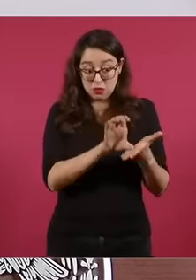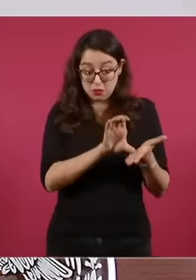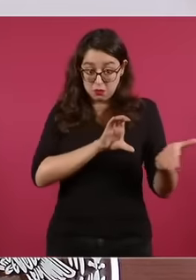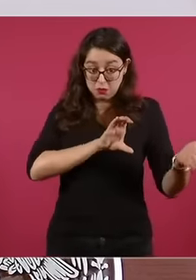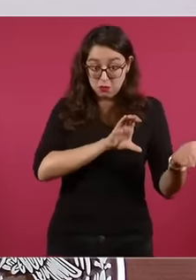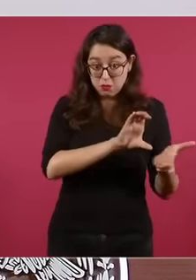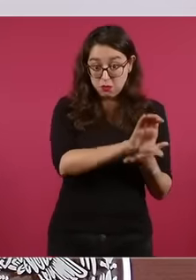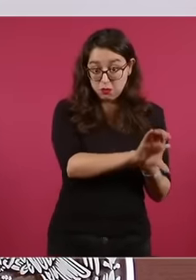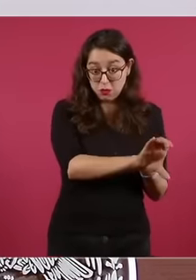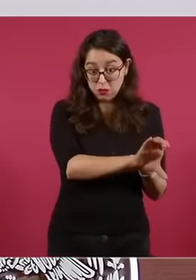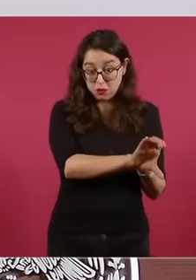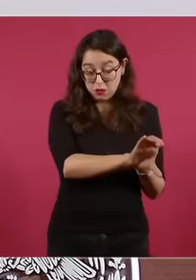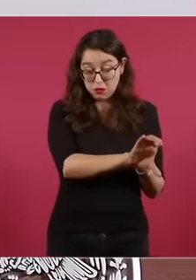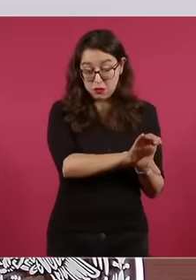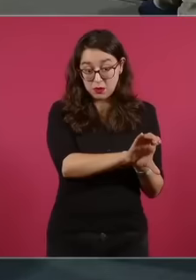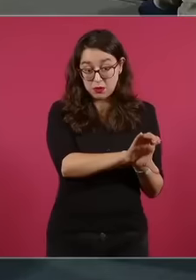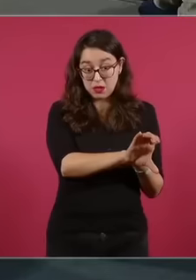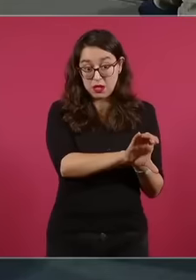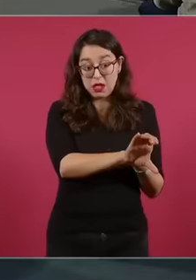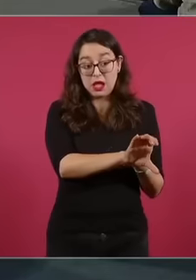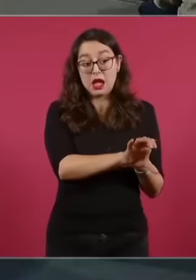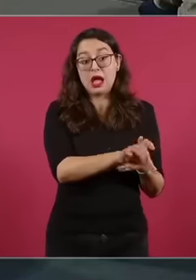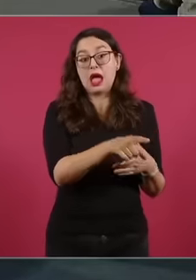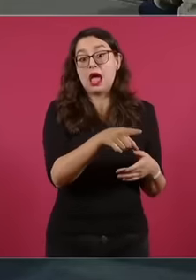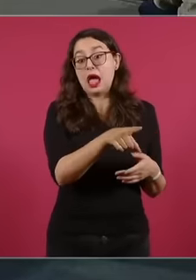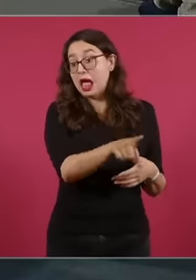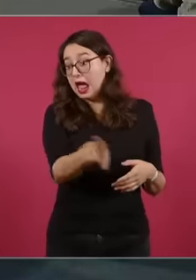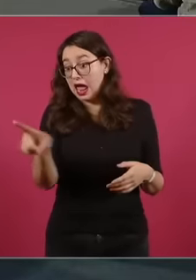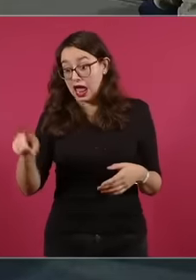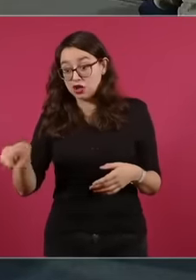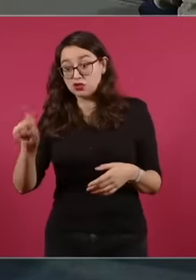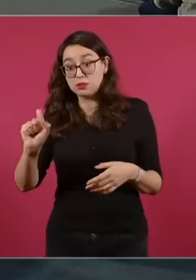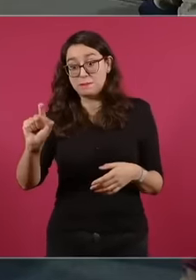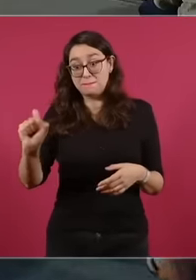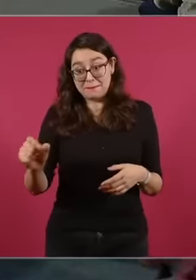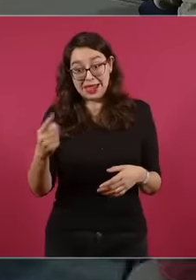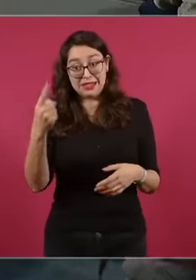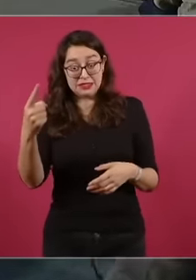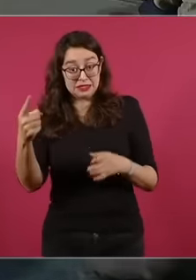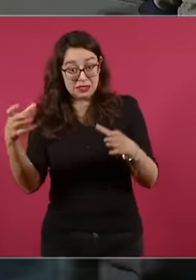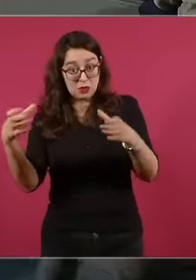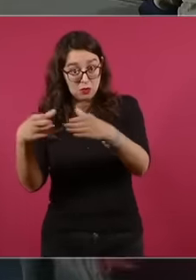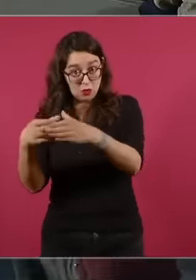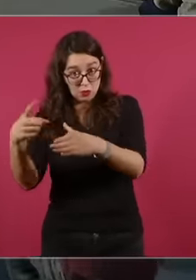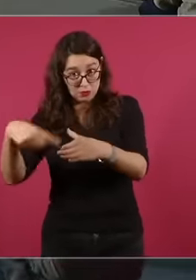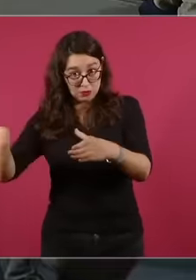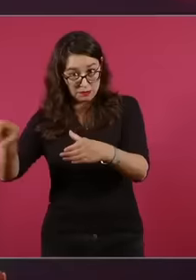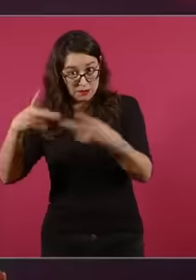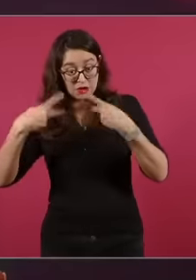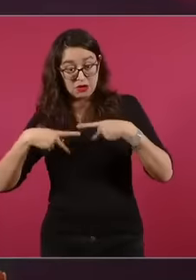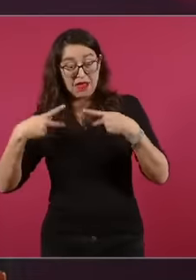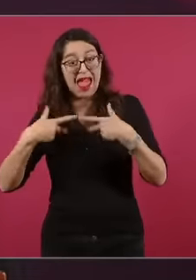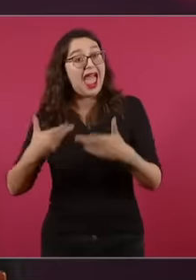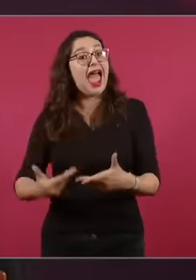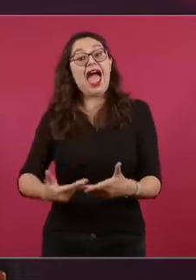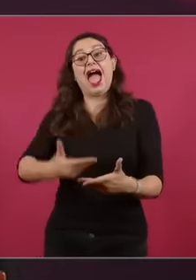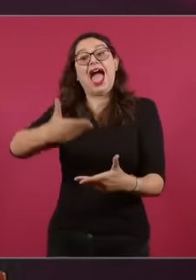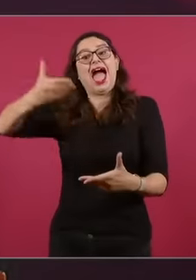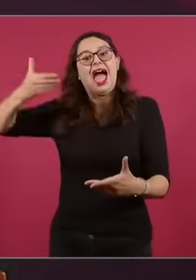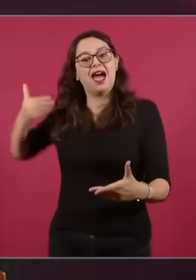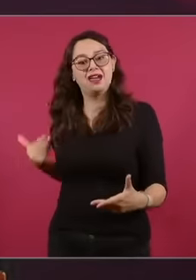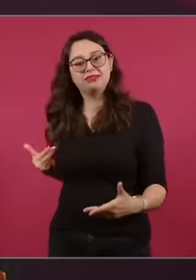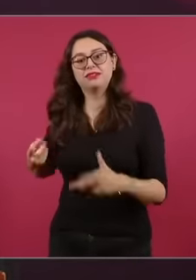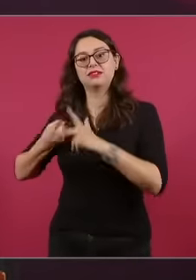anteriores. 2019, cuando los despidió. De 2019, que demandaron la relación laboral, el finiquito, y llevan